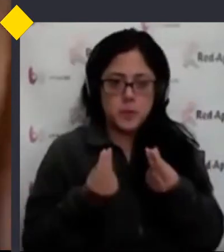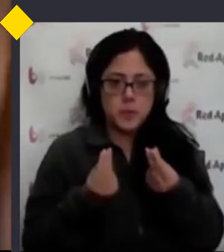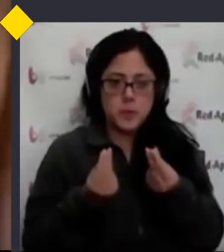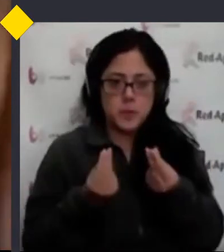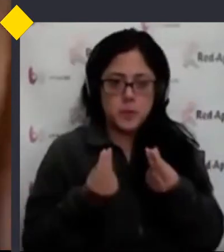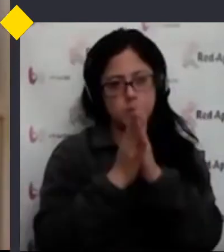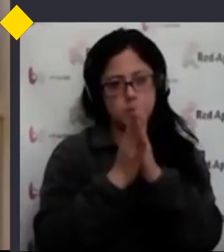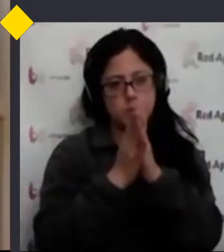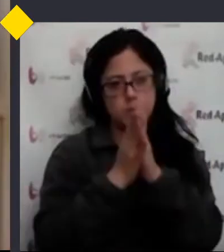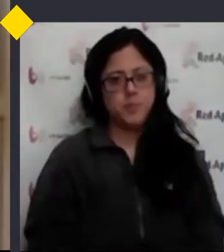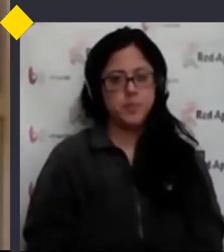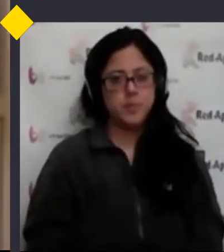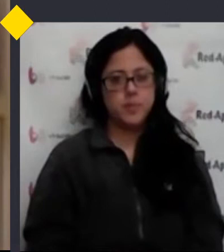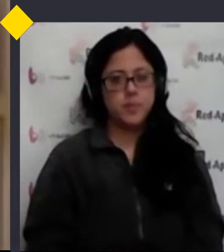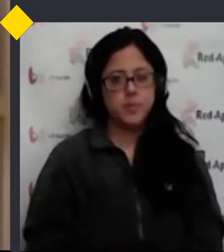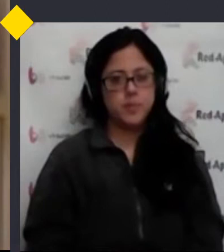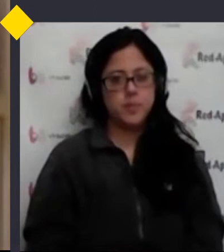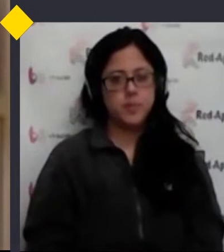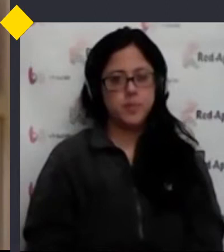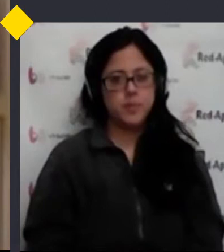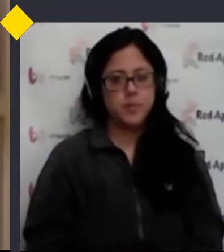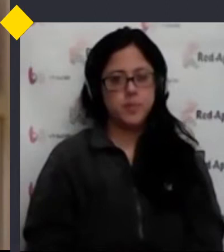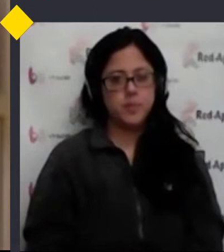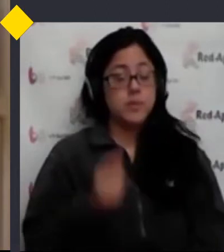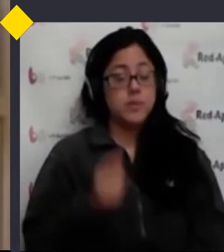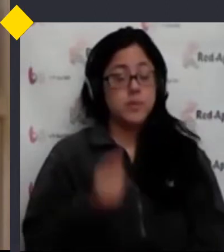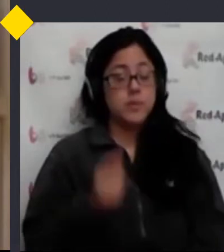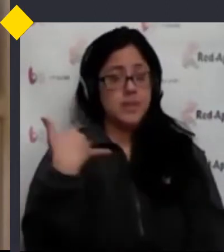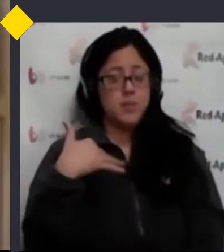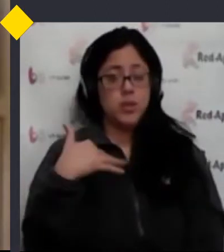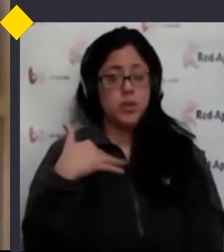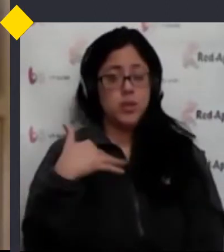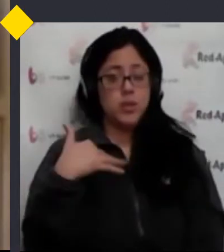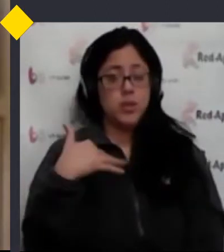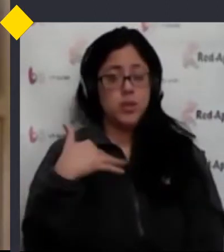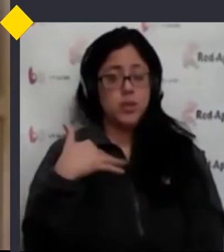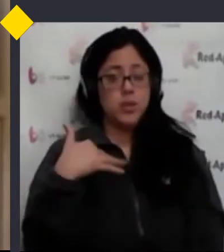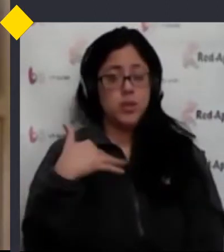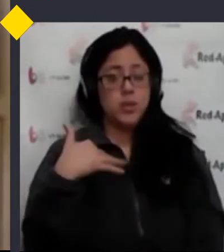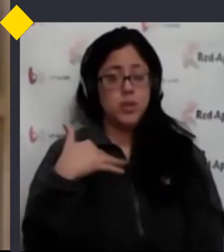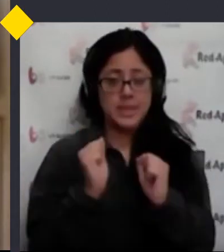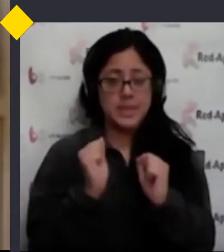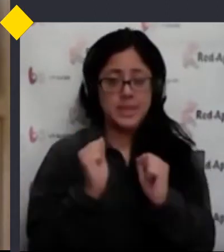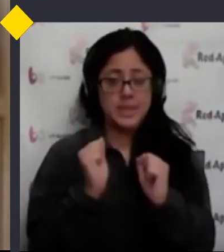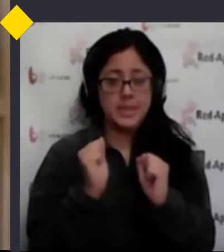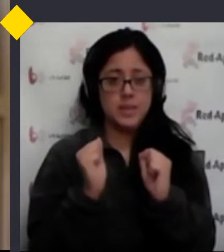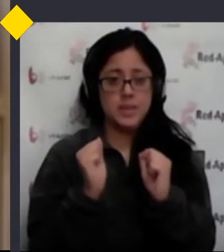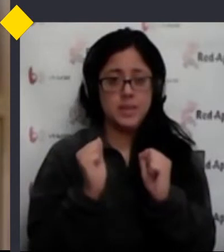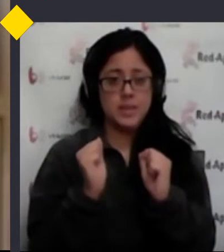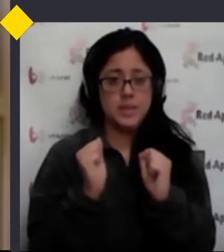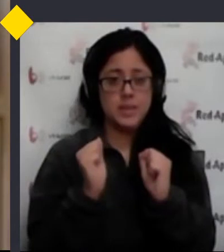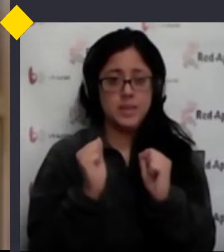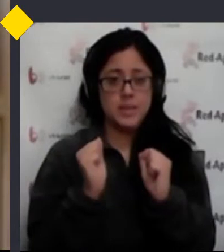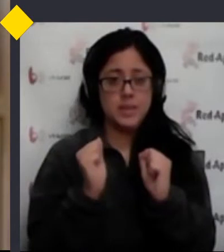Bueno, Javiera, yo creo que lo que es muy importante es que la empresa, tanto la empresa también como a nivel